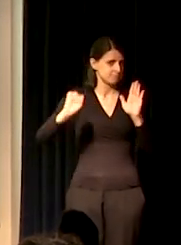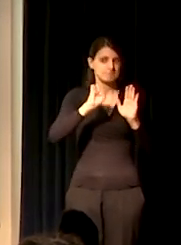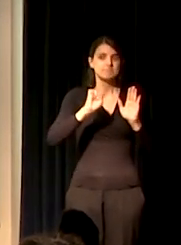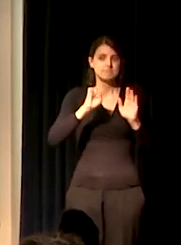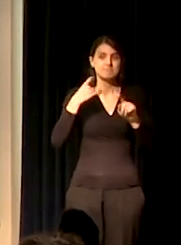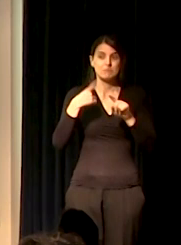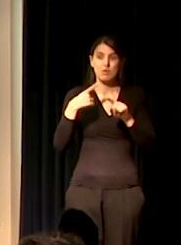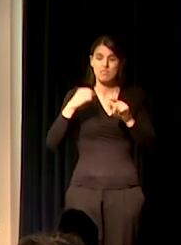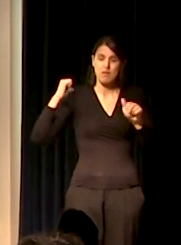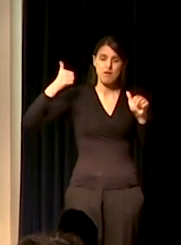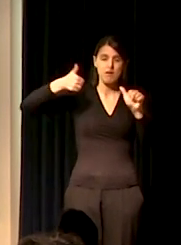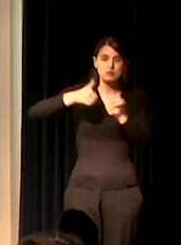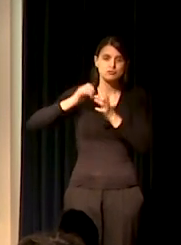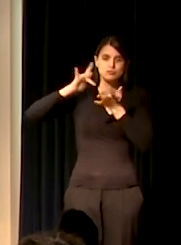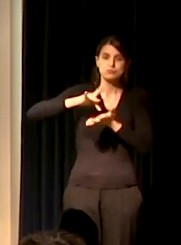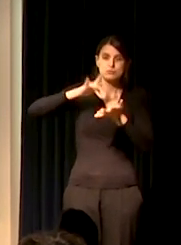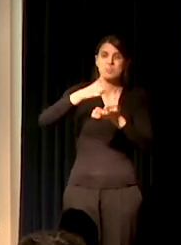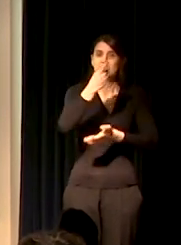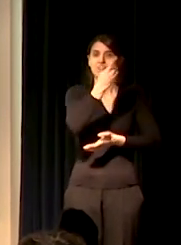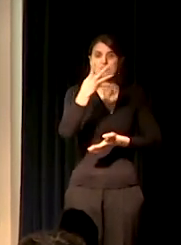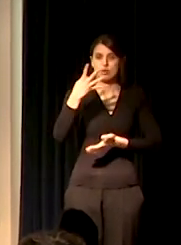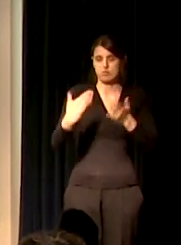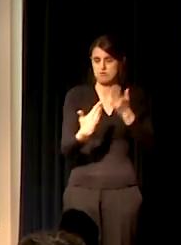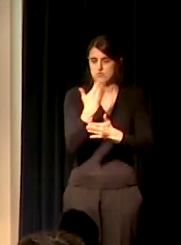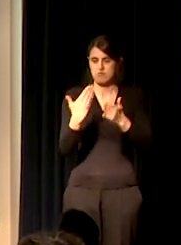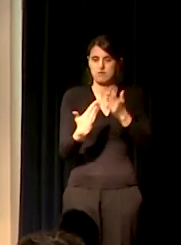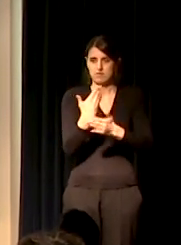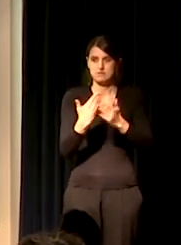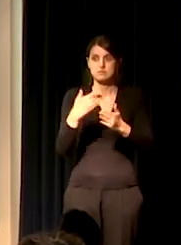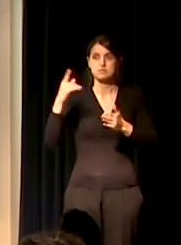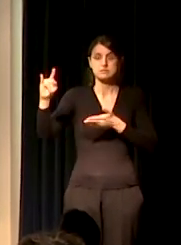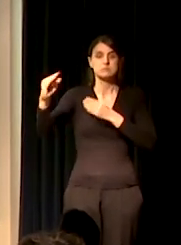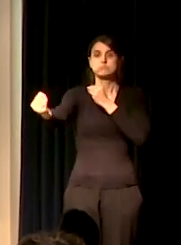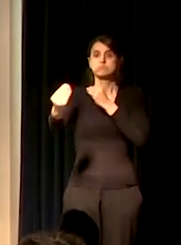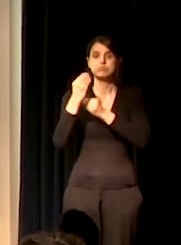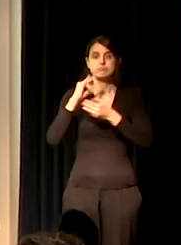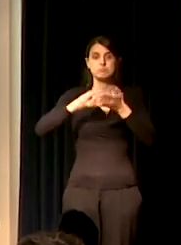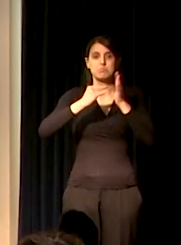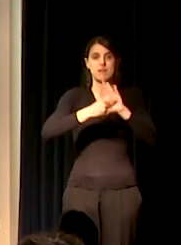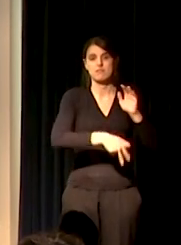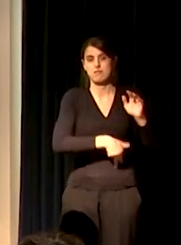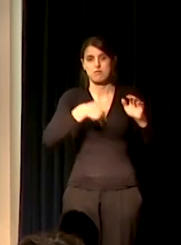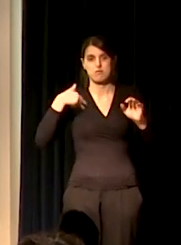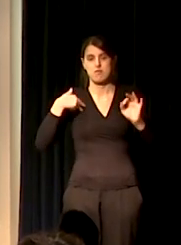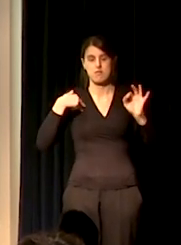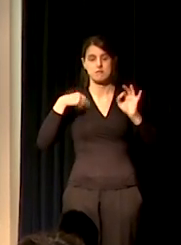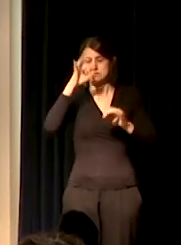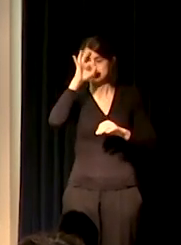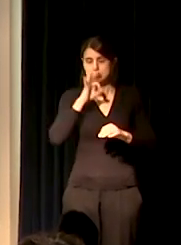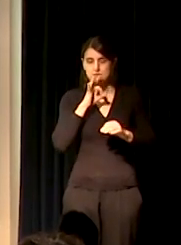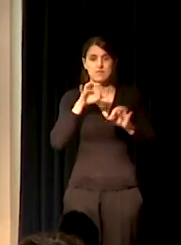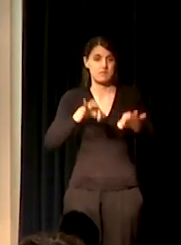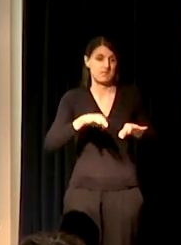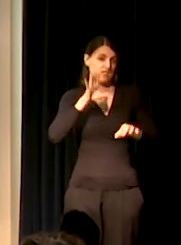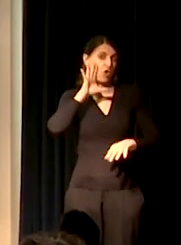son las 14.ª jornadas. Están financiadas por el Plan Nacional de SIDA del Gobierno de España. Hola,